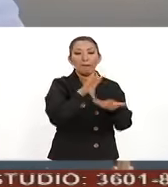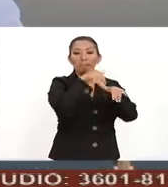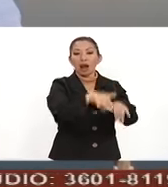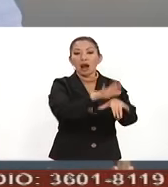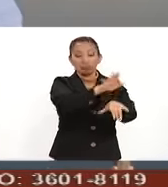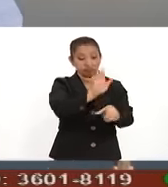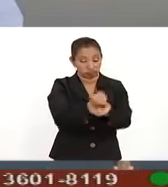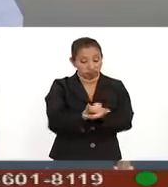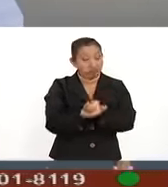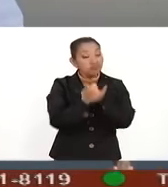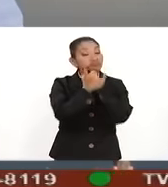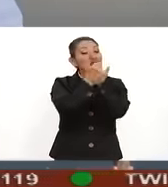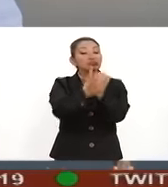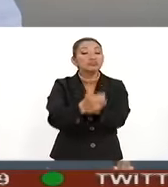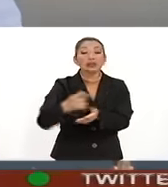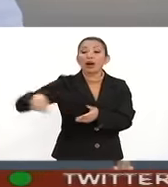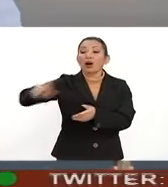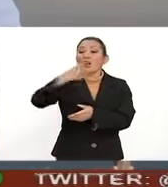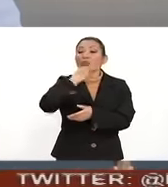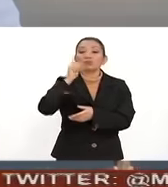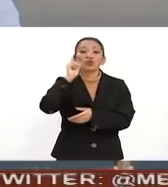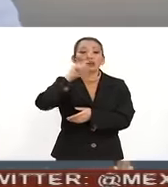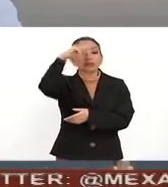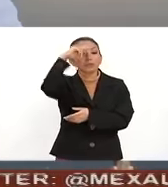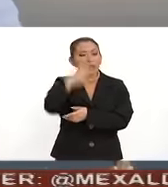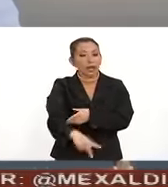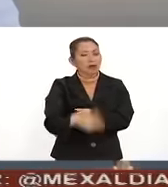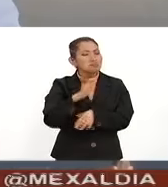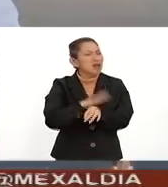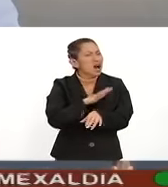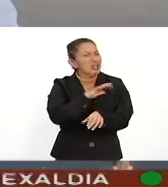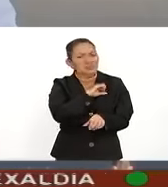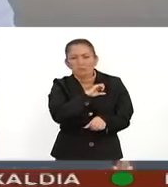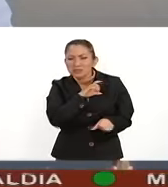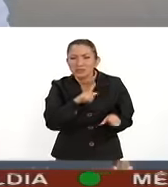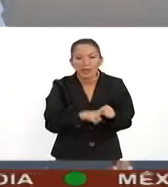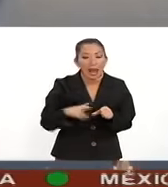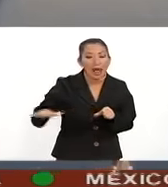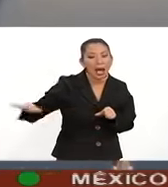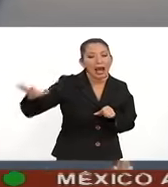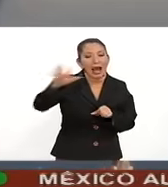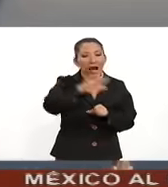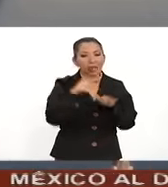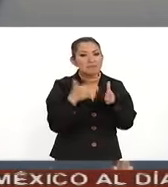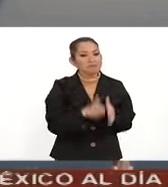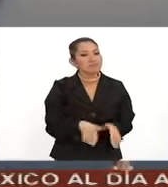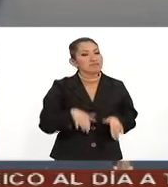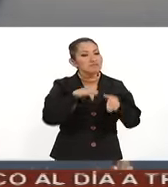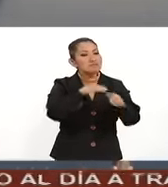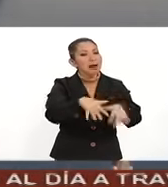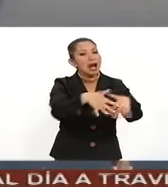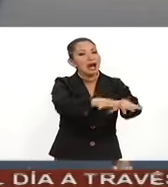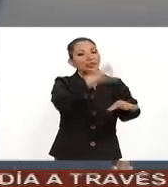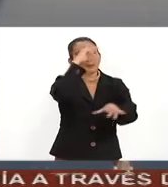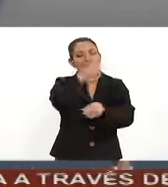grandes beneficios a las y los mexicanos y de manera especial al sector marítimo